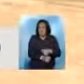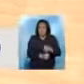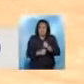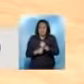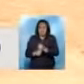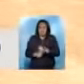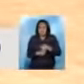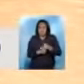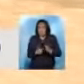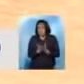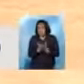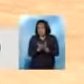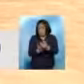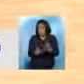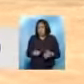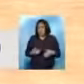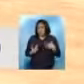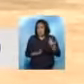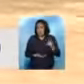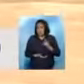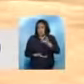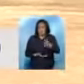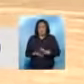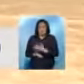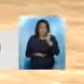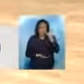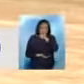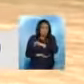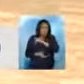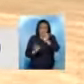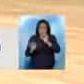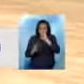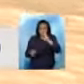un botecito... No se ve absolutamente nada, están tapados